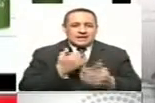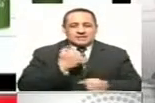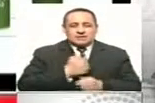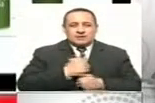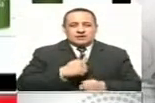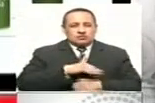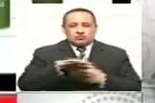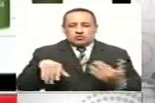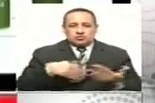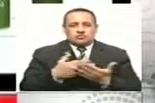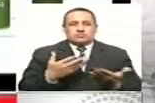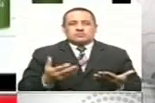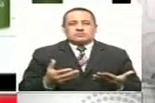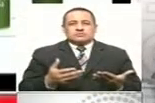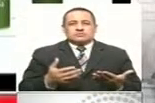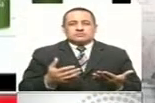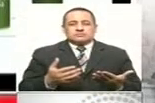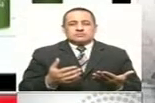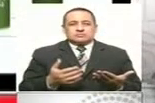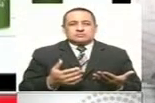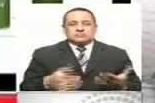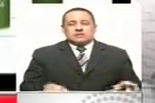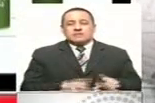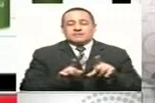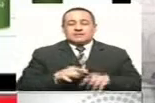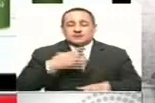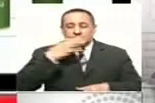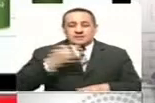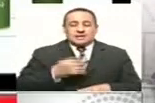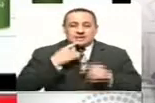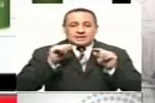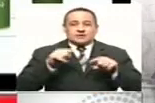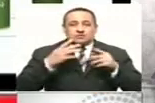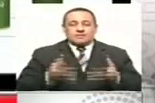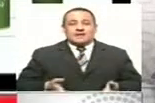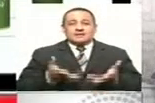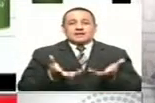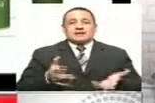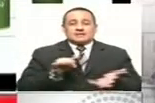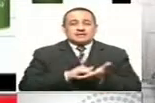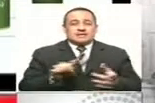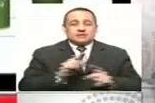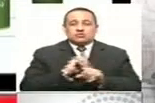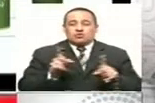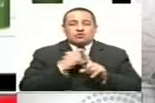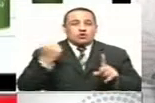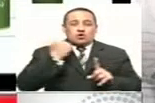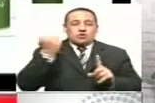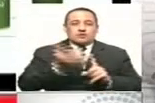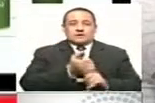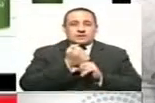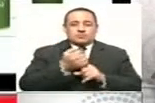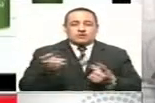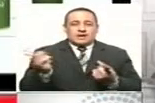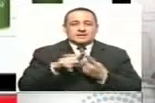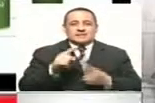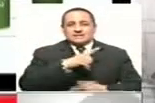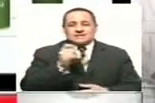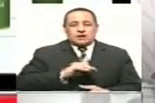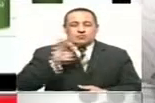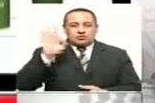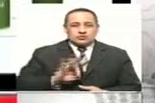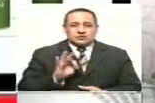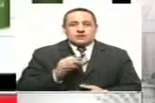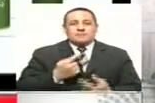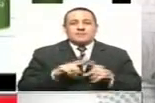todo y realmente eso va a generar que no alcancemos la meta al 100%, pero